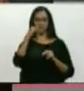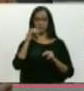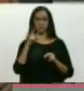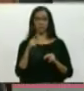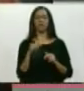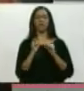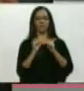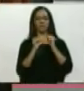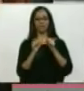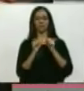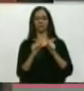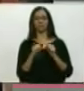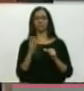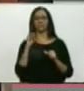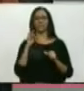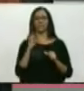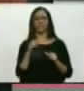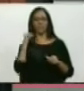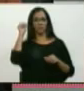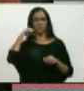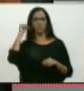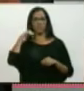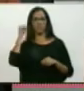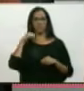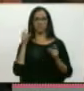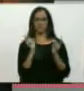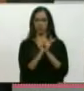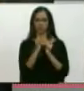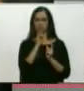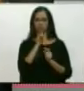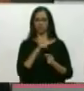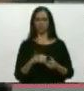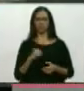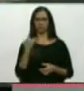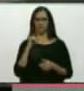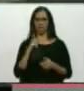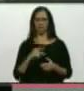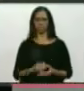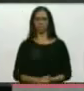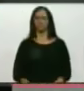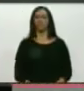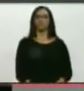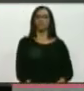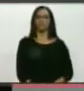Vamos a seguir con el Merlano Gay, un video que hicimos, una cápsula informativa de Zurda Conducta. Merlano Gay.